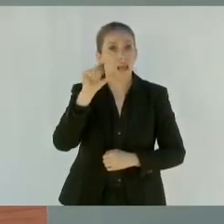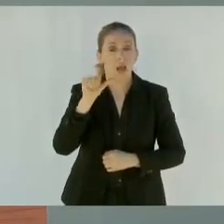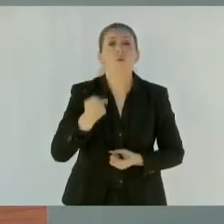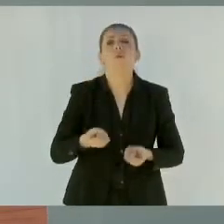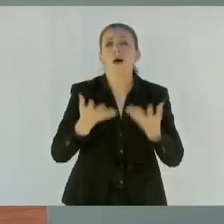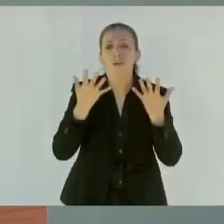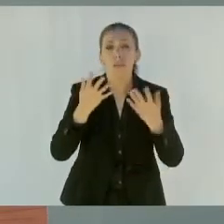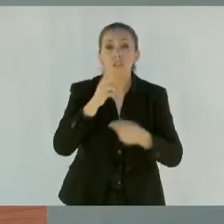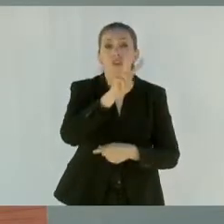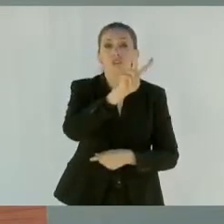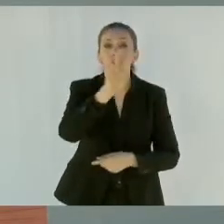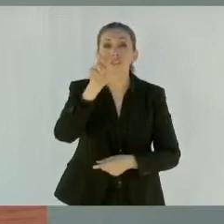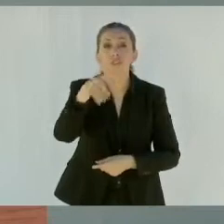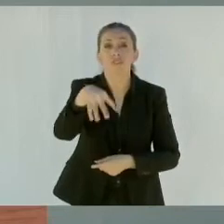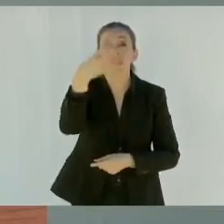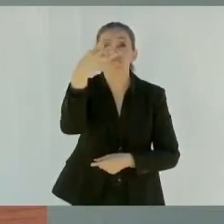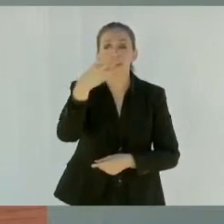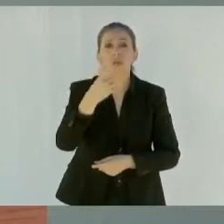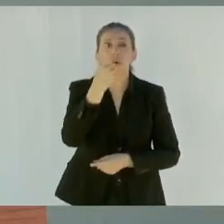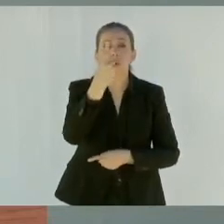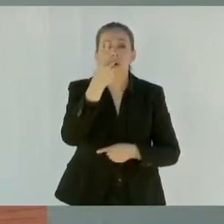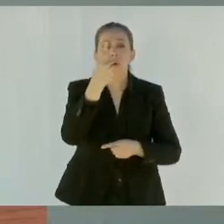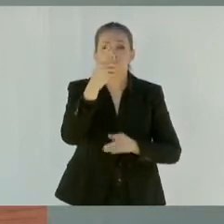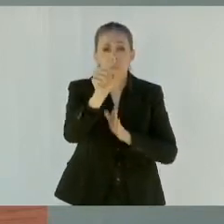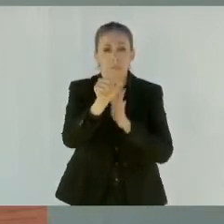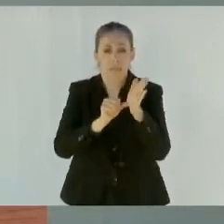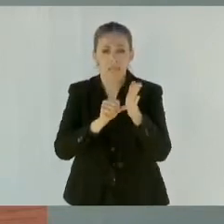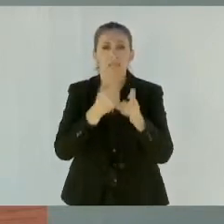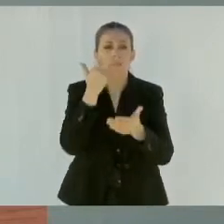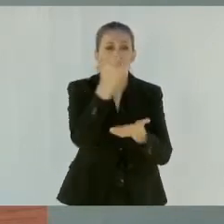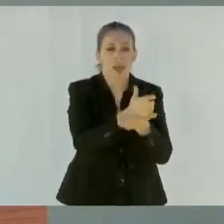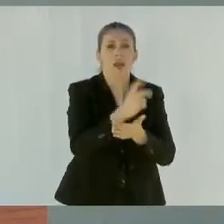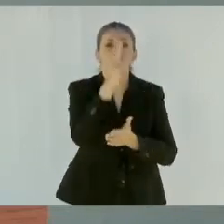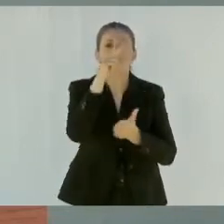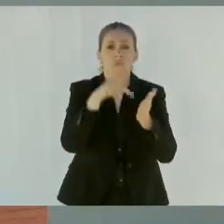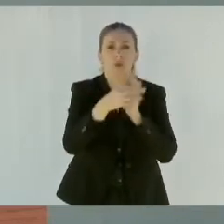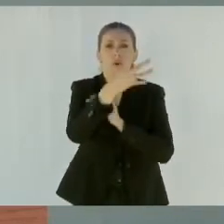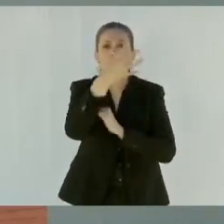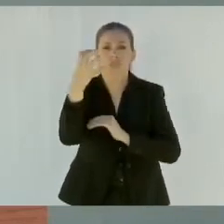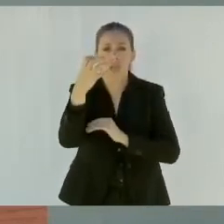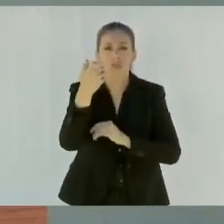214 que reciben 2,400 pesos mensuales.